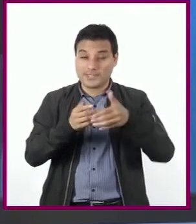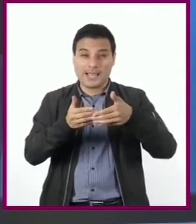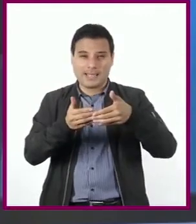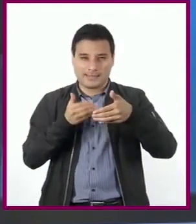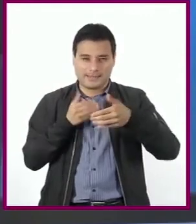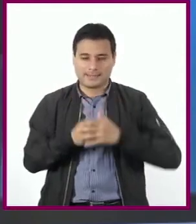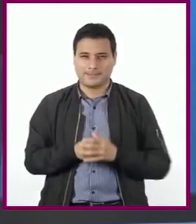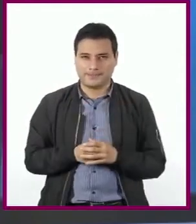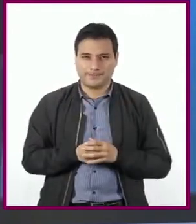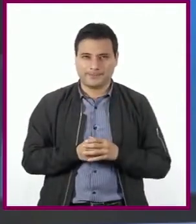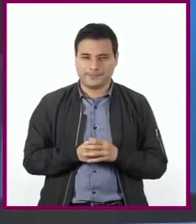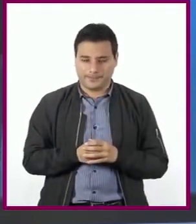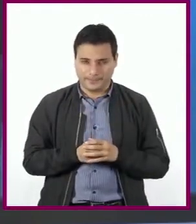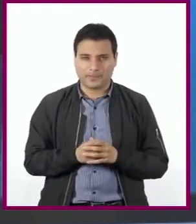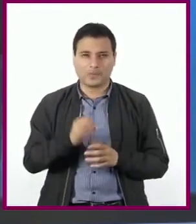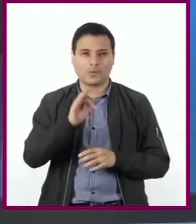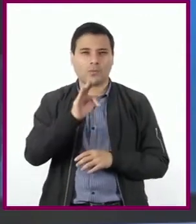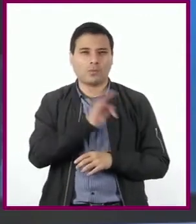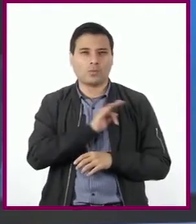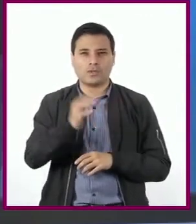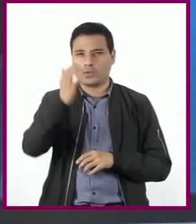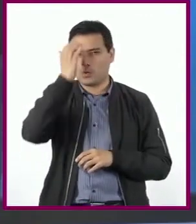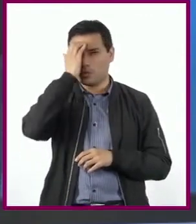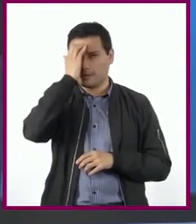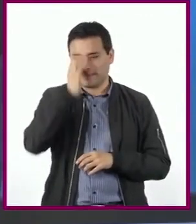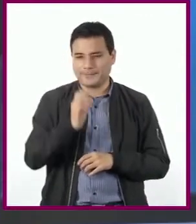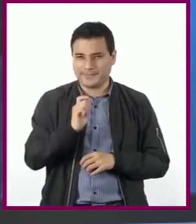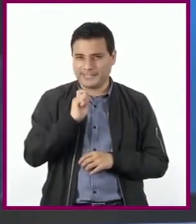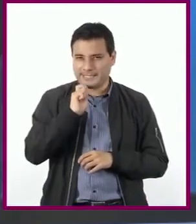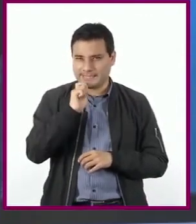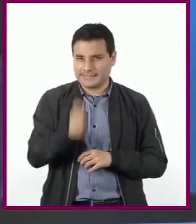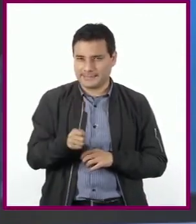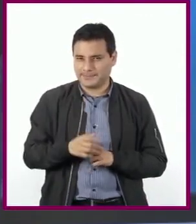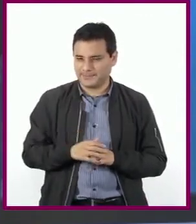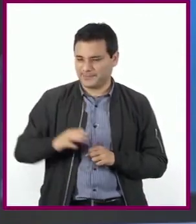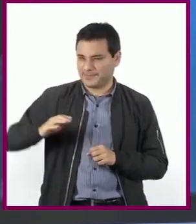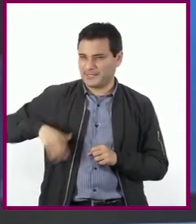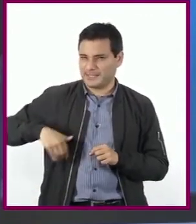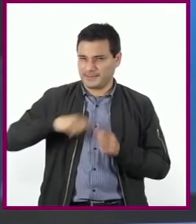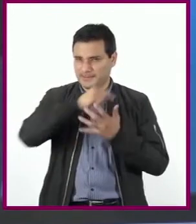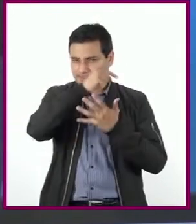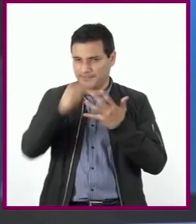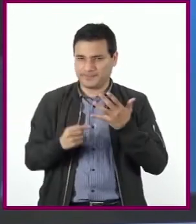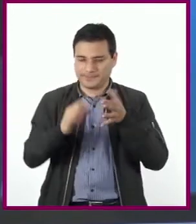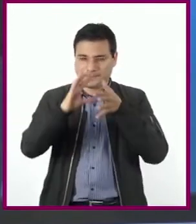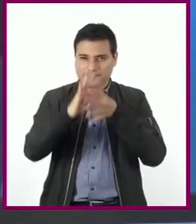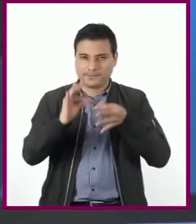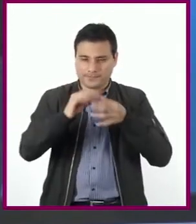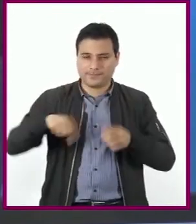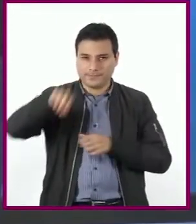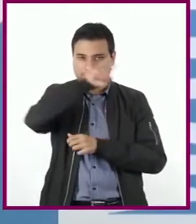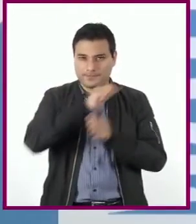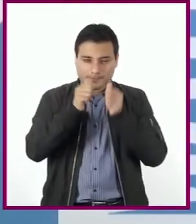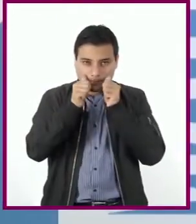ejemplos, profundicemos en los significados y representaciones que hemos aprendido hasta ahora. Presten